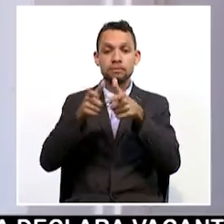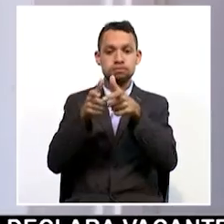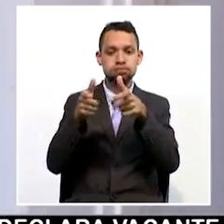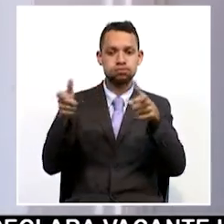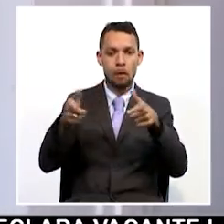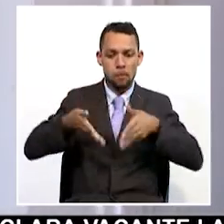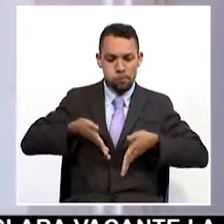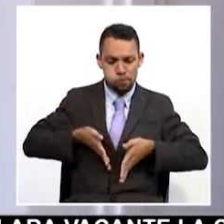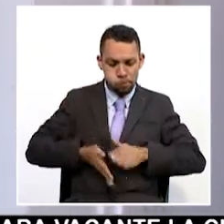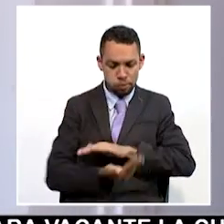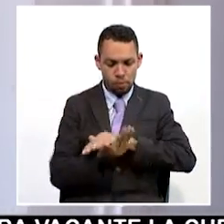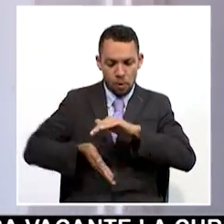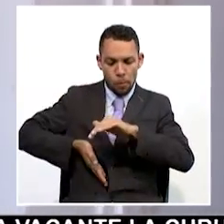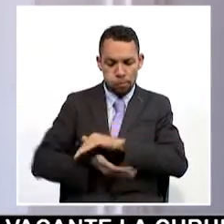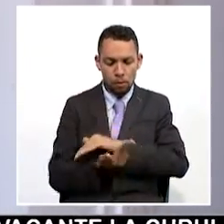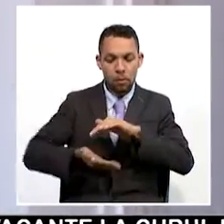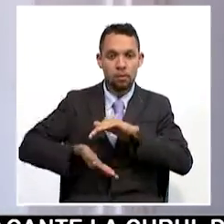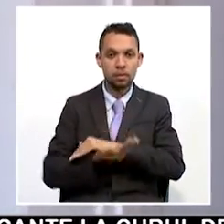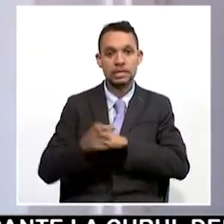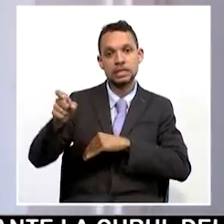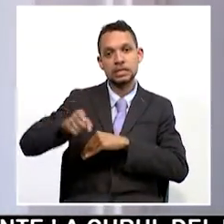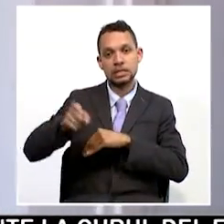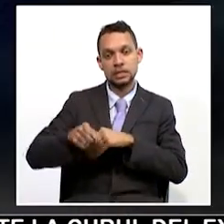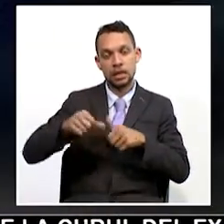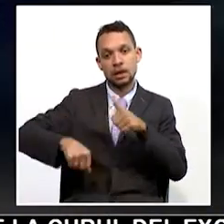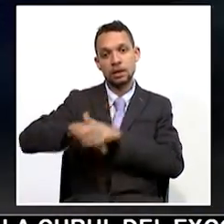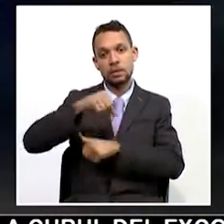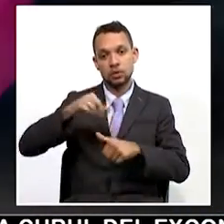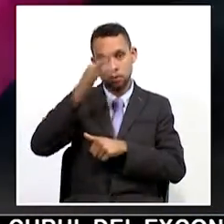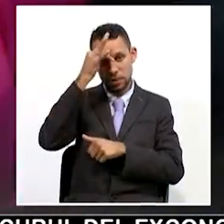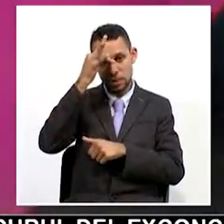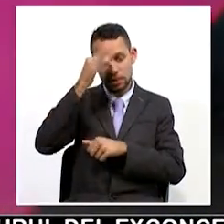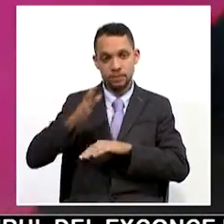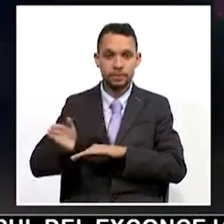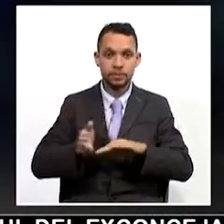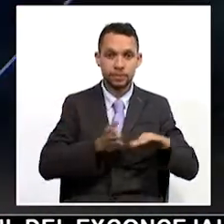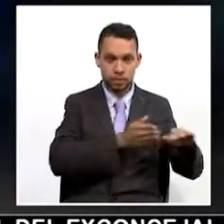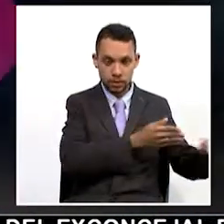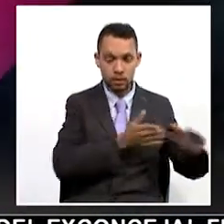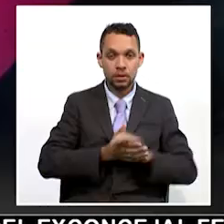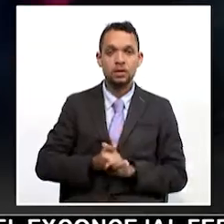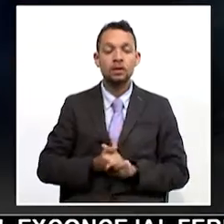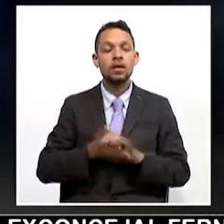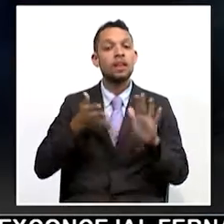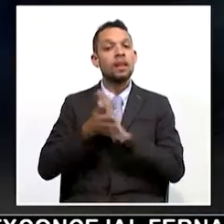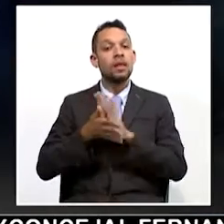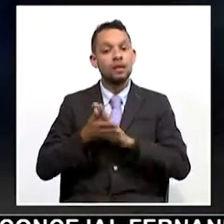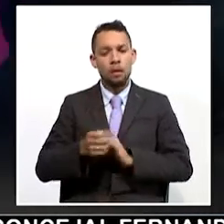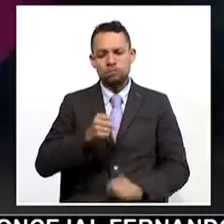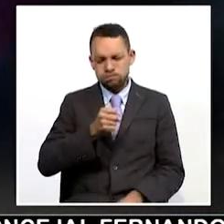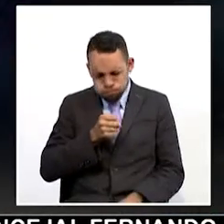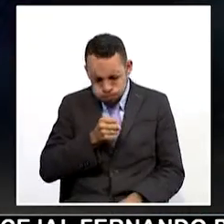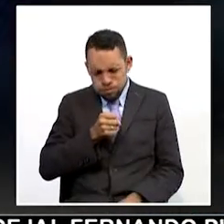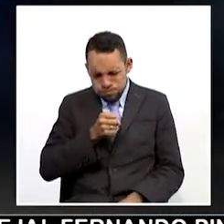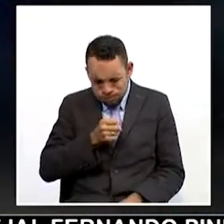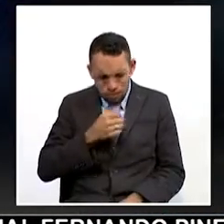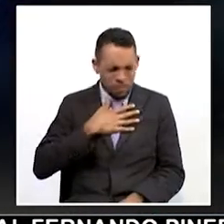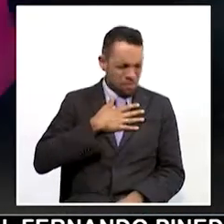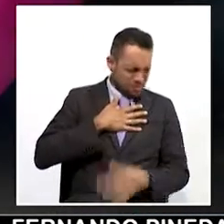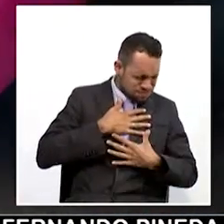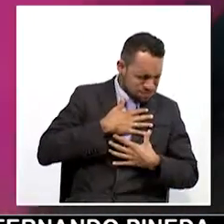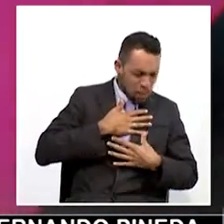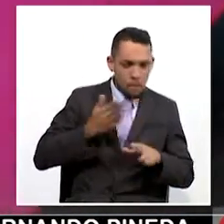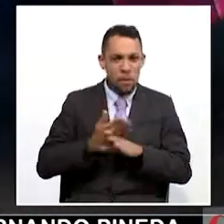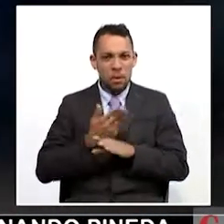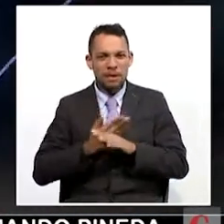por eso Asbasaud surge como una nueva alternativa. Hablando sobre esta enfermedad y dado el aumento en los casos de tuberculosis